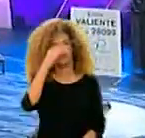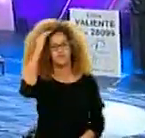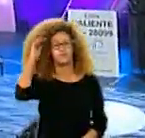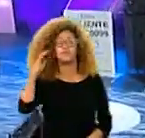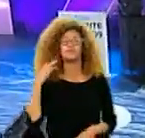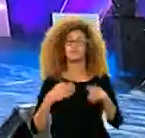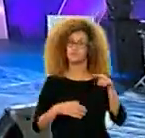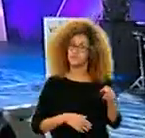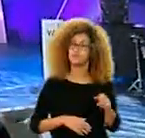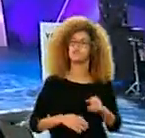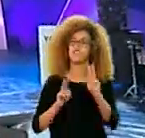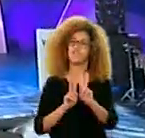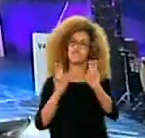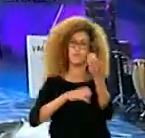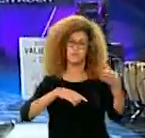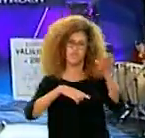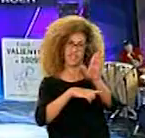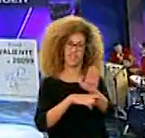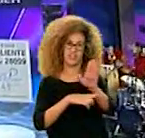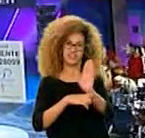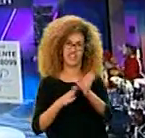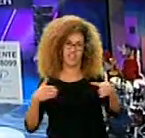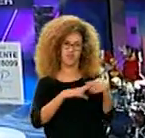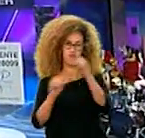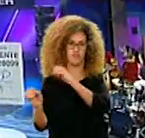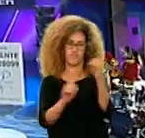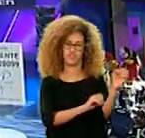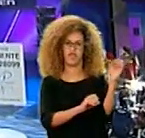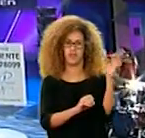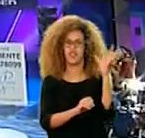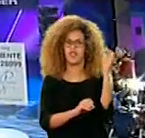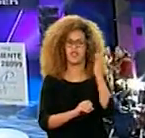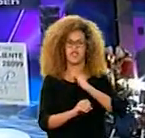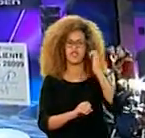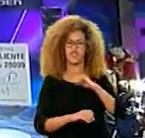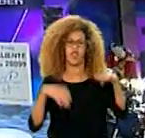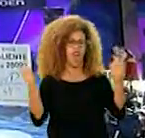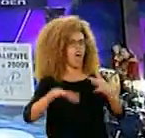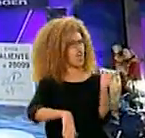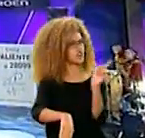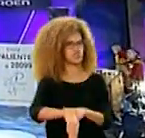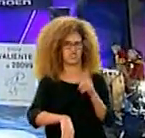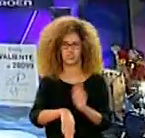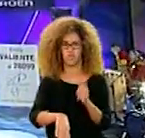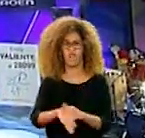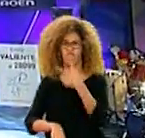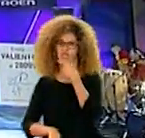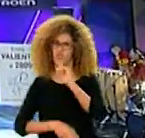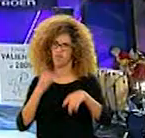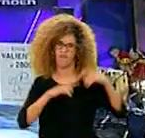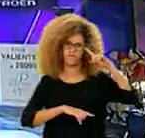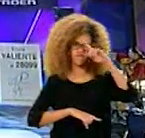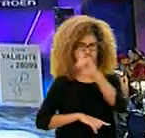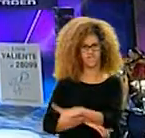Ha sido este el temita de presentación que han tenido Ay, las traviesas. El tiempo, sencillo y complejo, caprichoso y